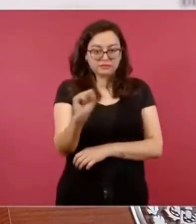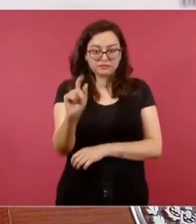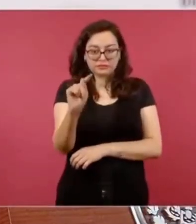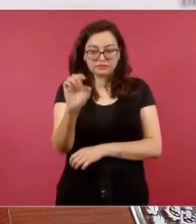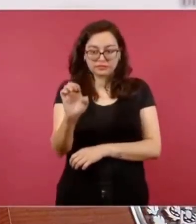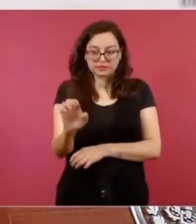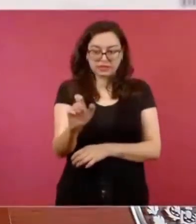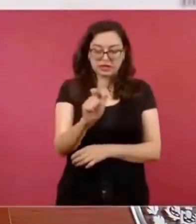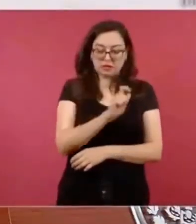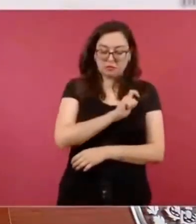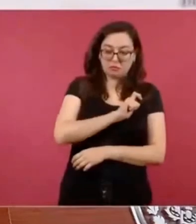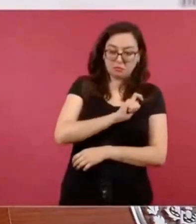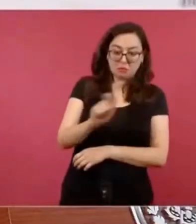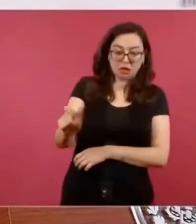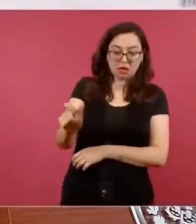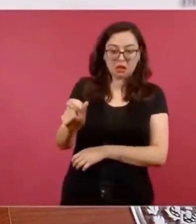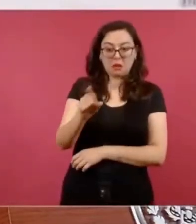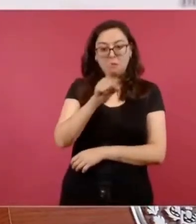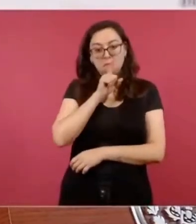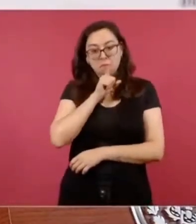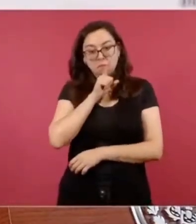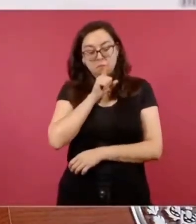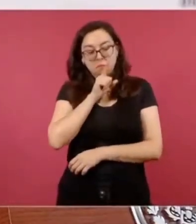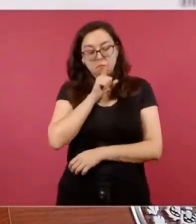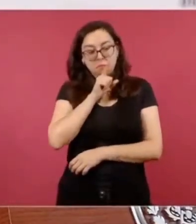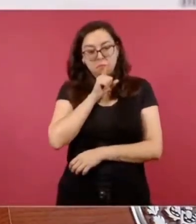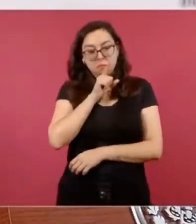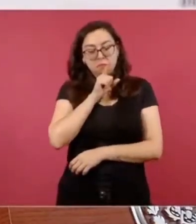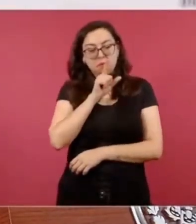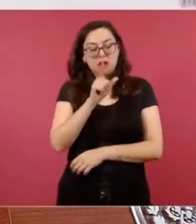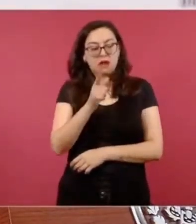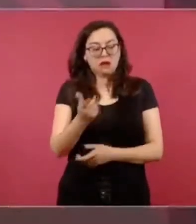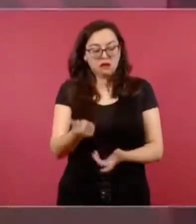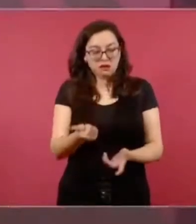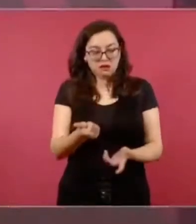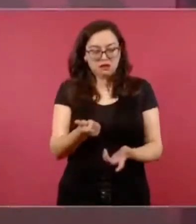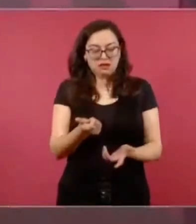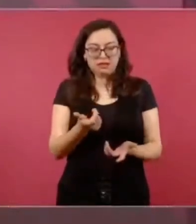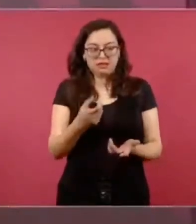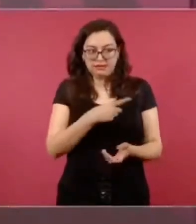en un 75% para que se pongan